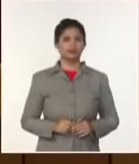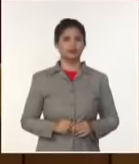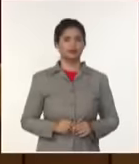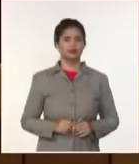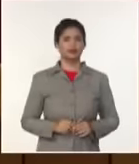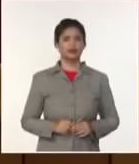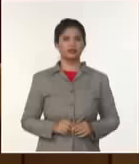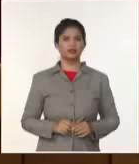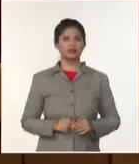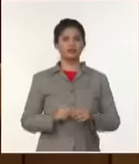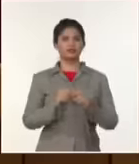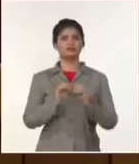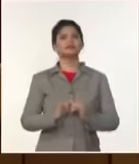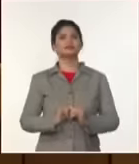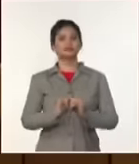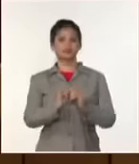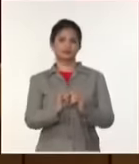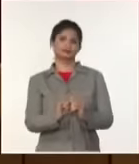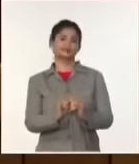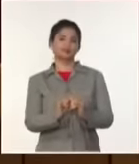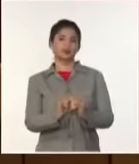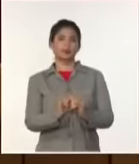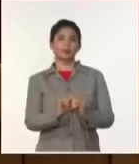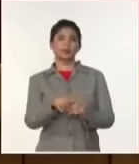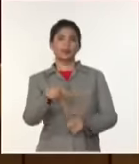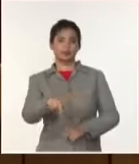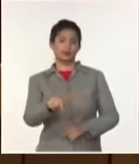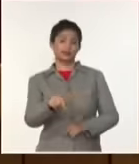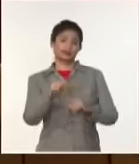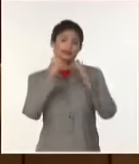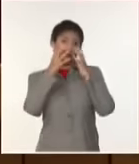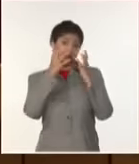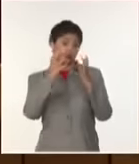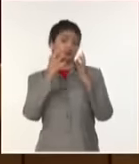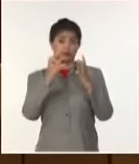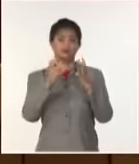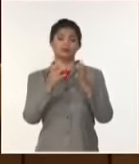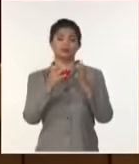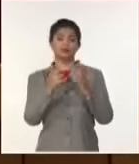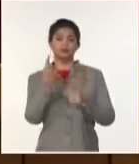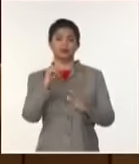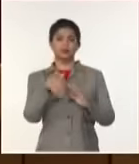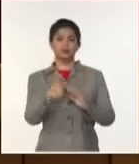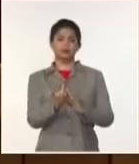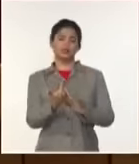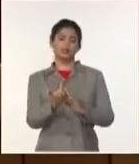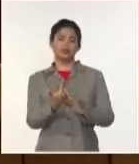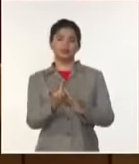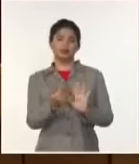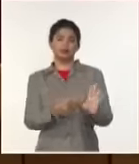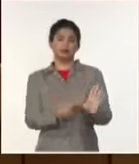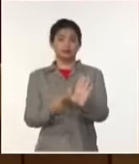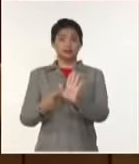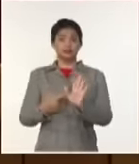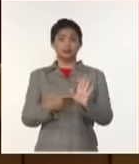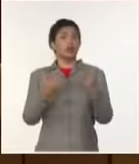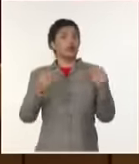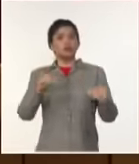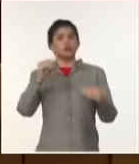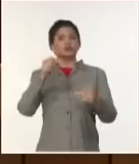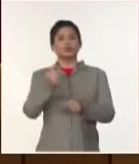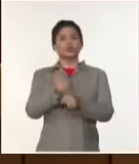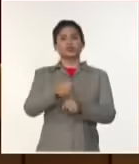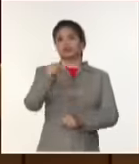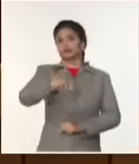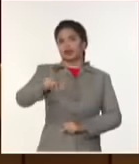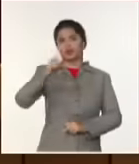las propias fuerzas, que todavía es excepción, pero un día será regla en este país de gente talentosa y emprendedora